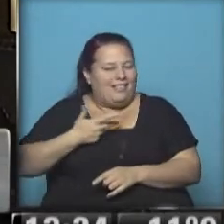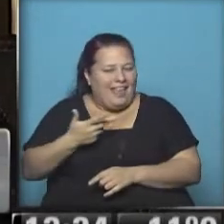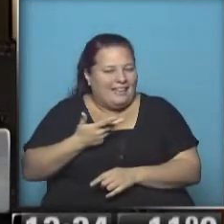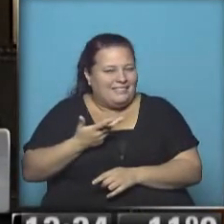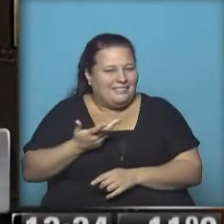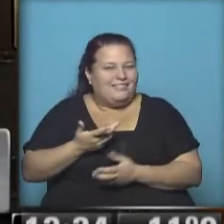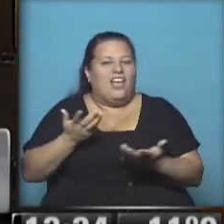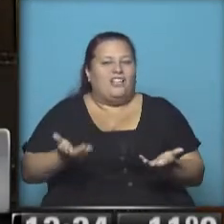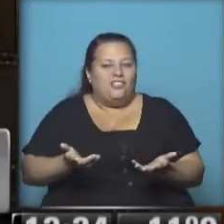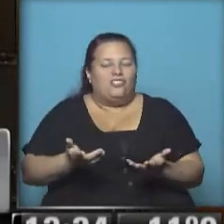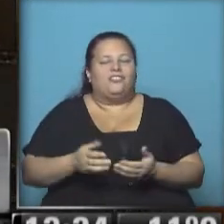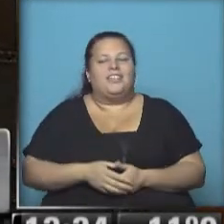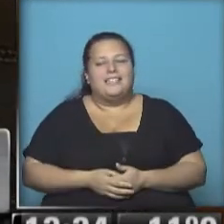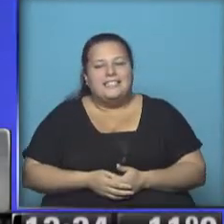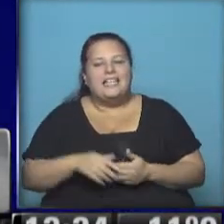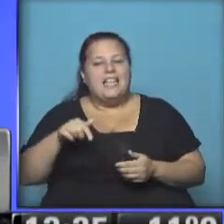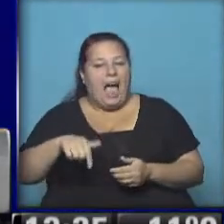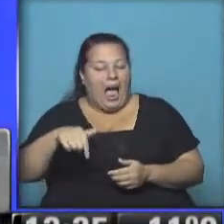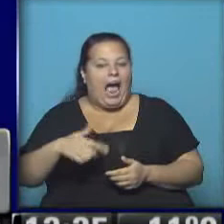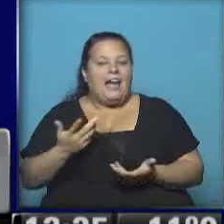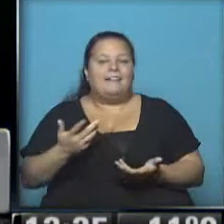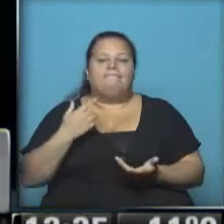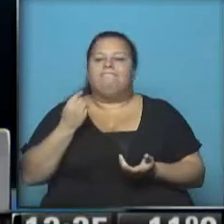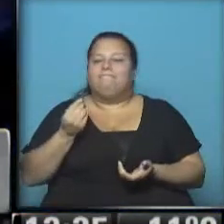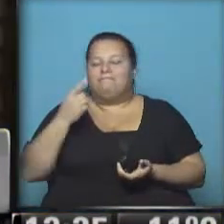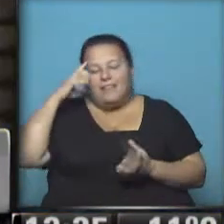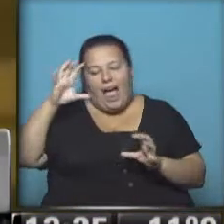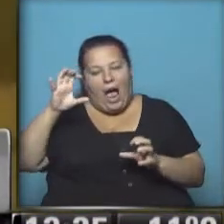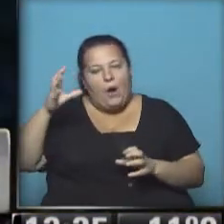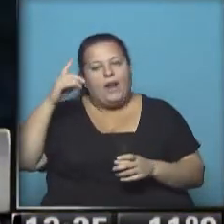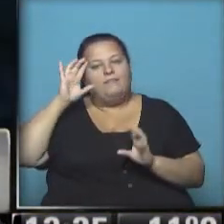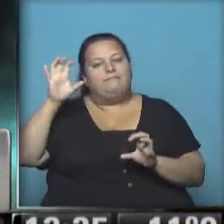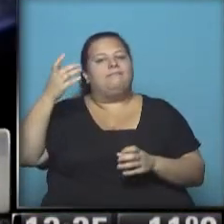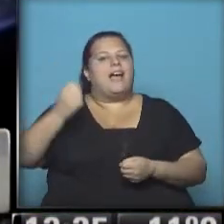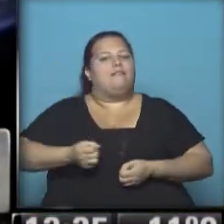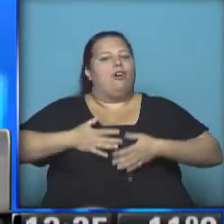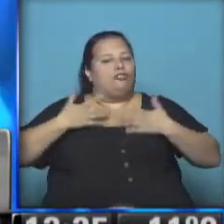Entonces, es algo que apela al recuerdo, apela a la